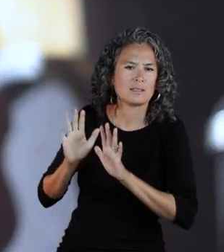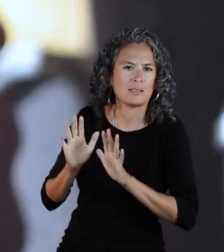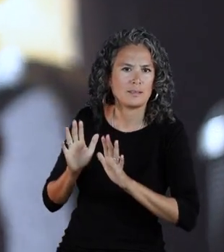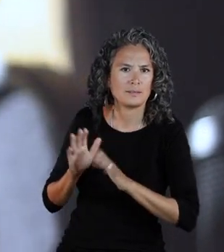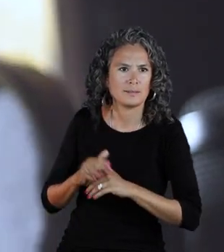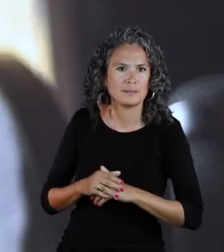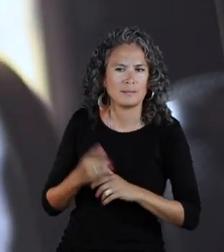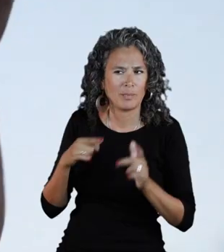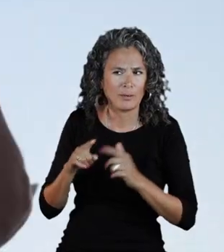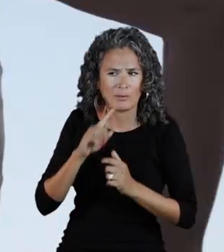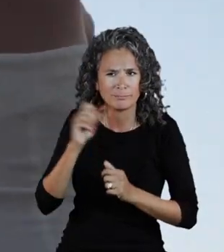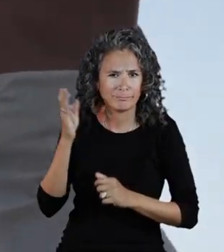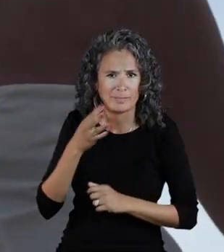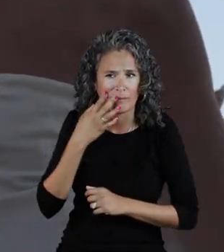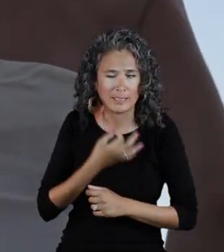no hay nada.